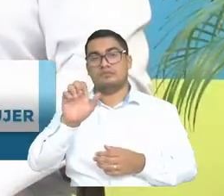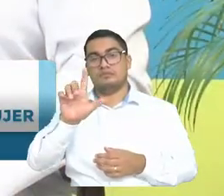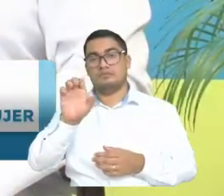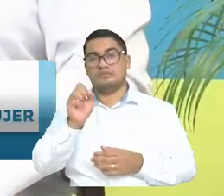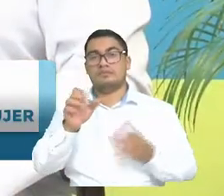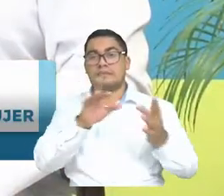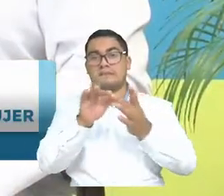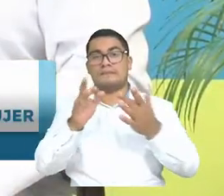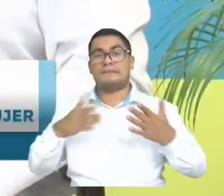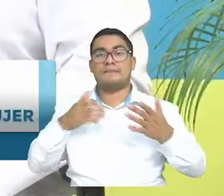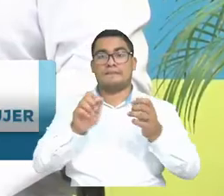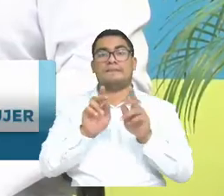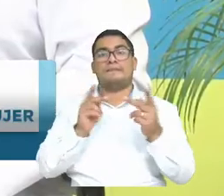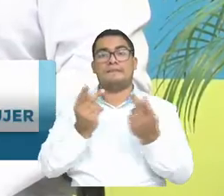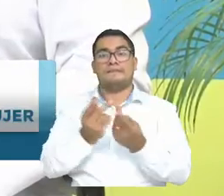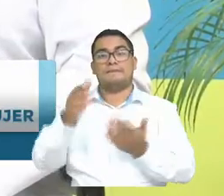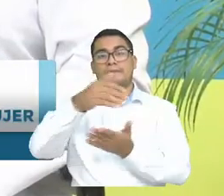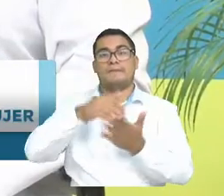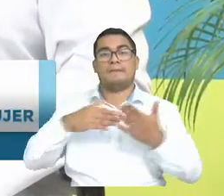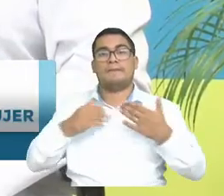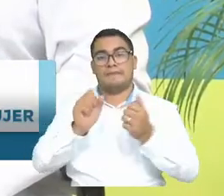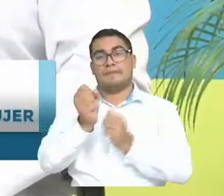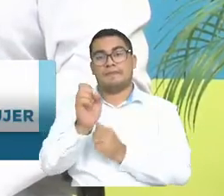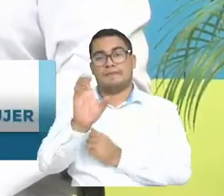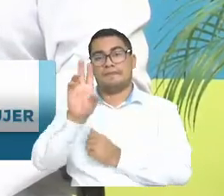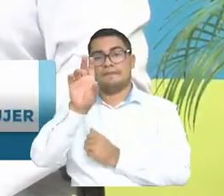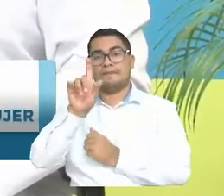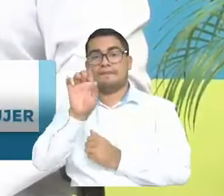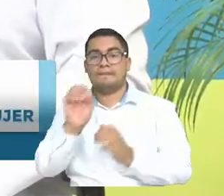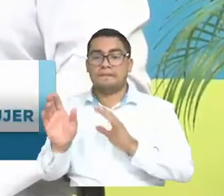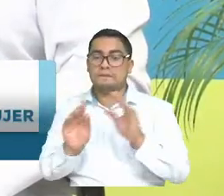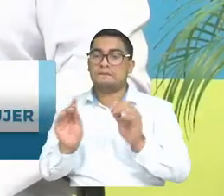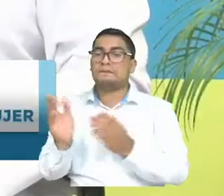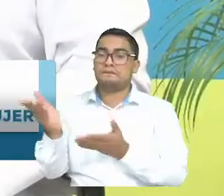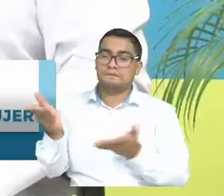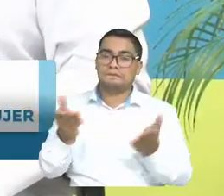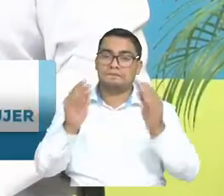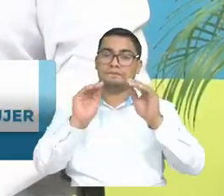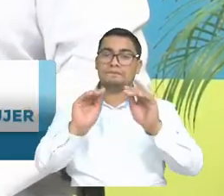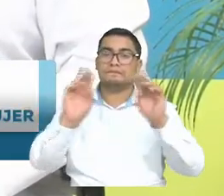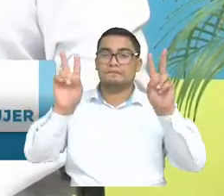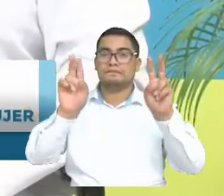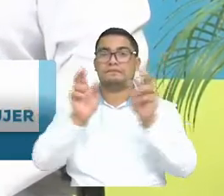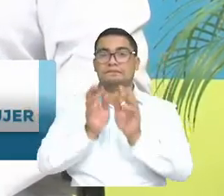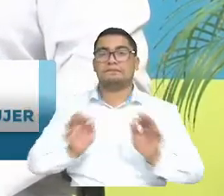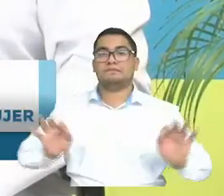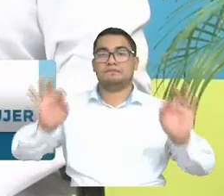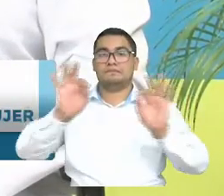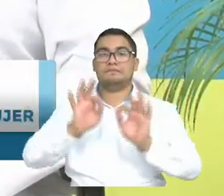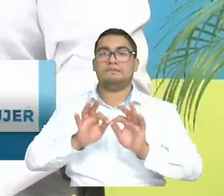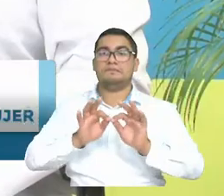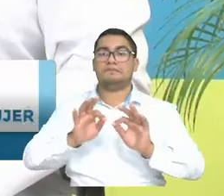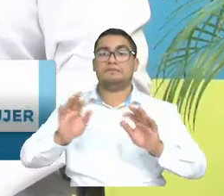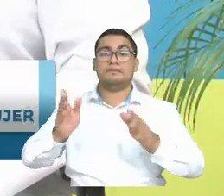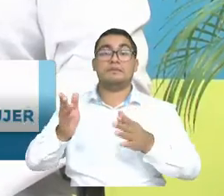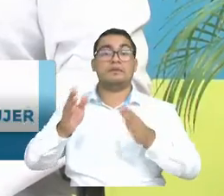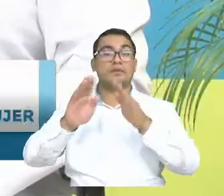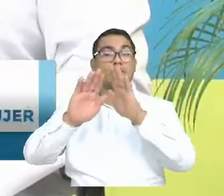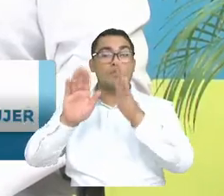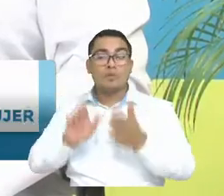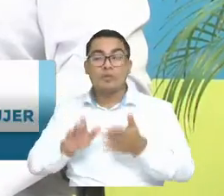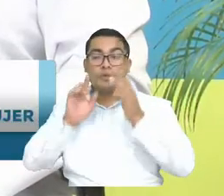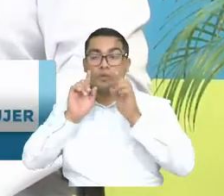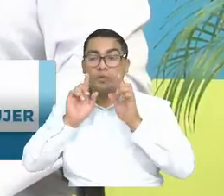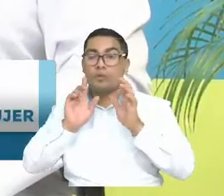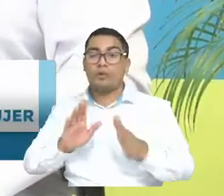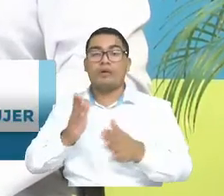especialista en salud pública del Centro de Salud Sócrates Flores, por haber conversado y habernos instruido sobre este tema tan importante, los cuidados que deben